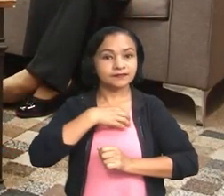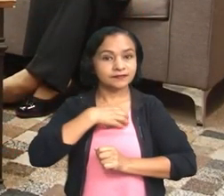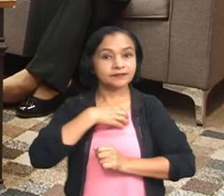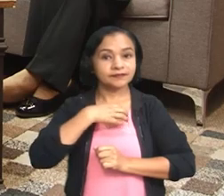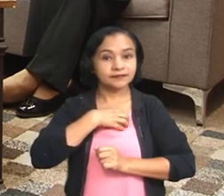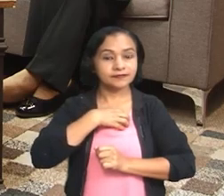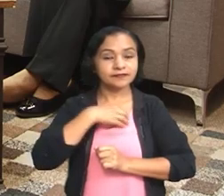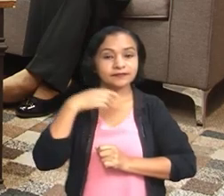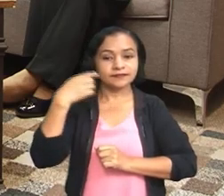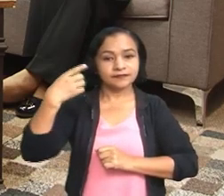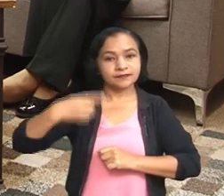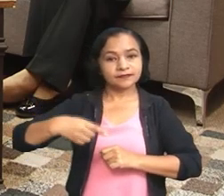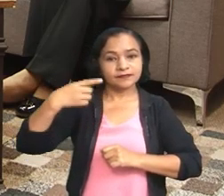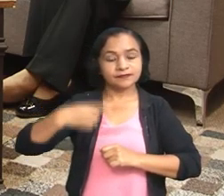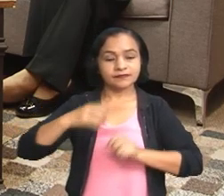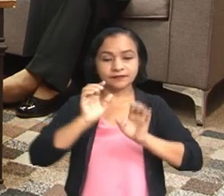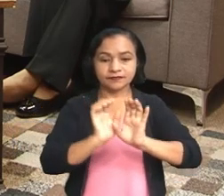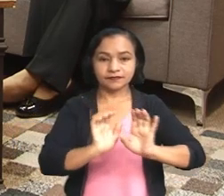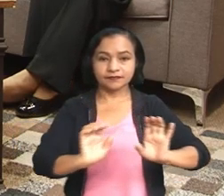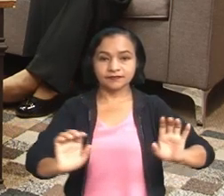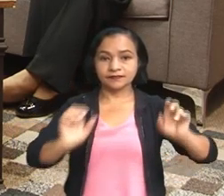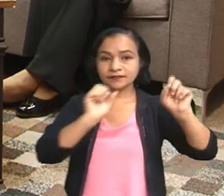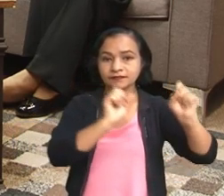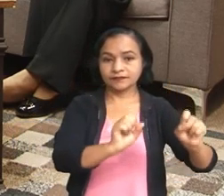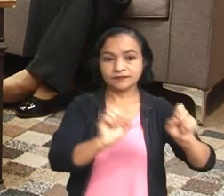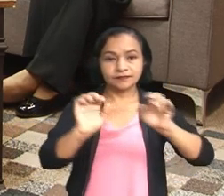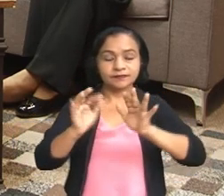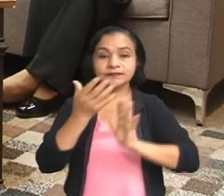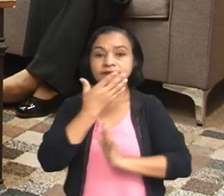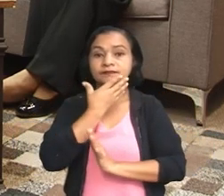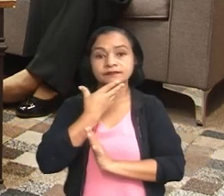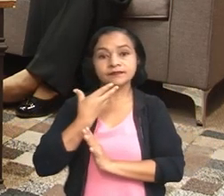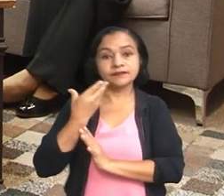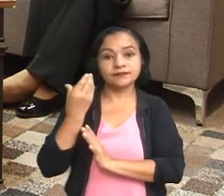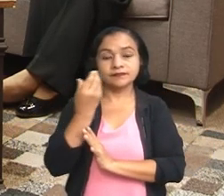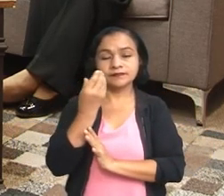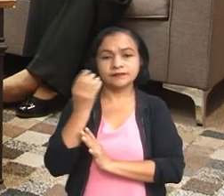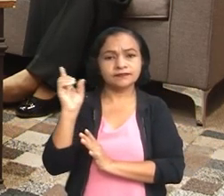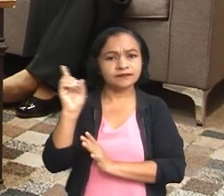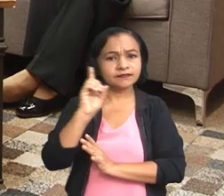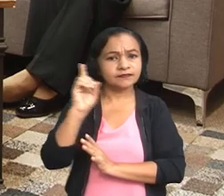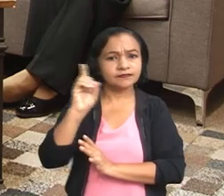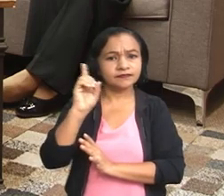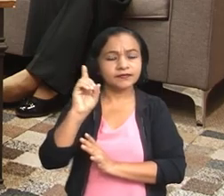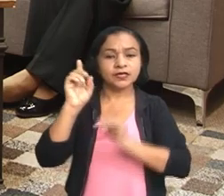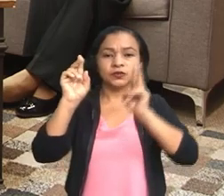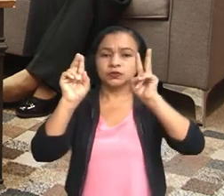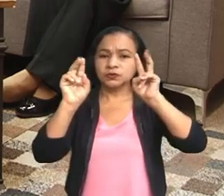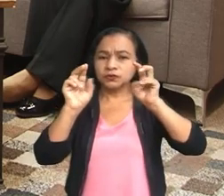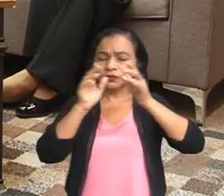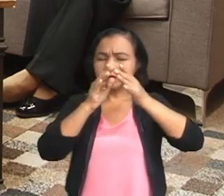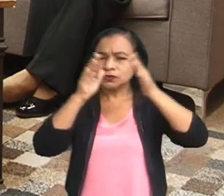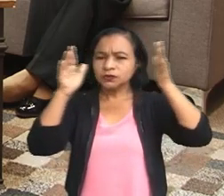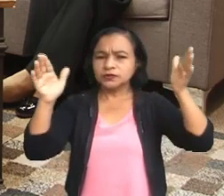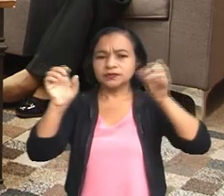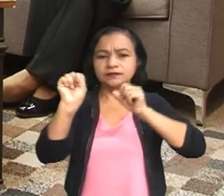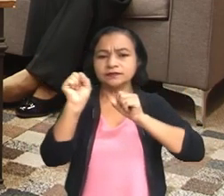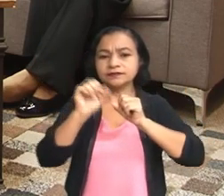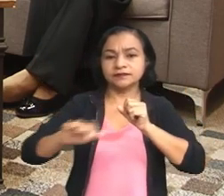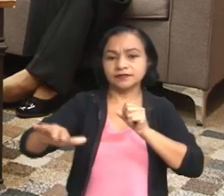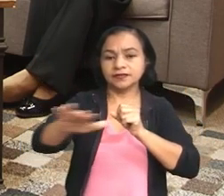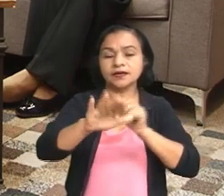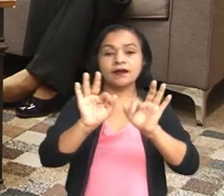¿verdad?, esos derechos de los niños, las niñas, los adolescentes, en un ámbito muy amplio de la sociedad y de la